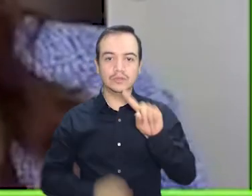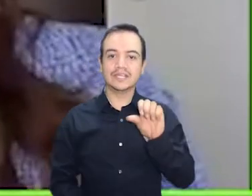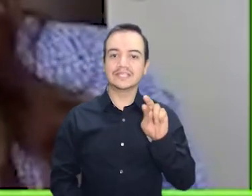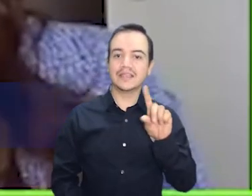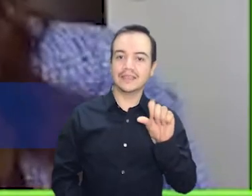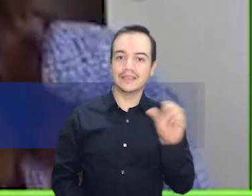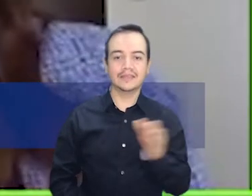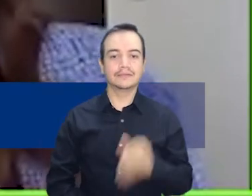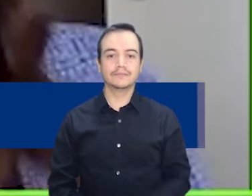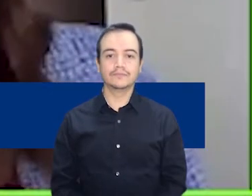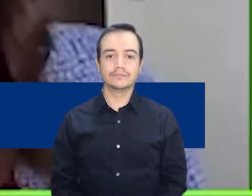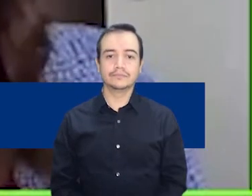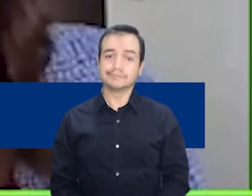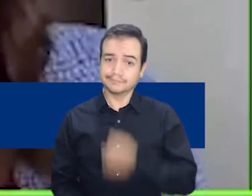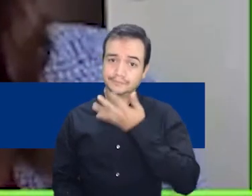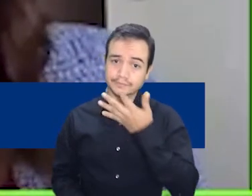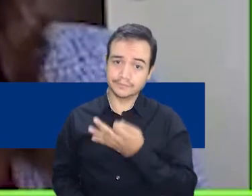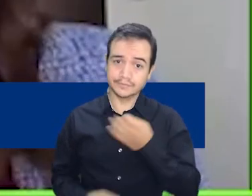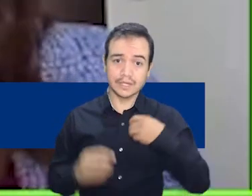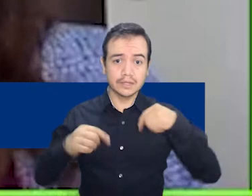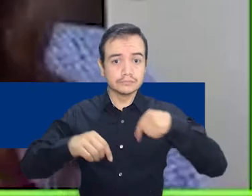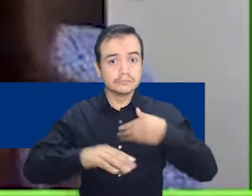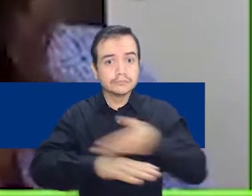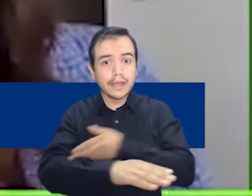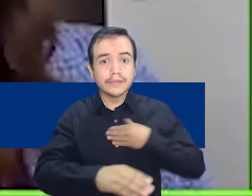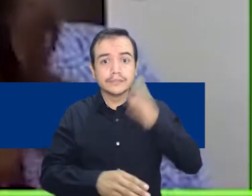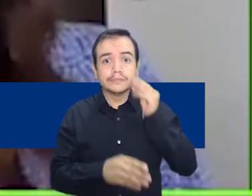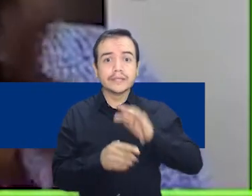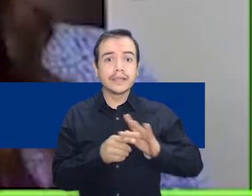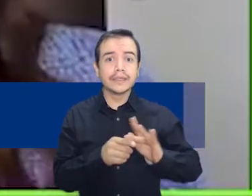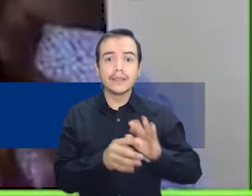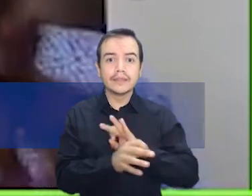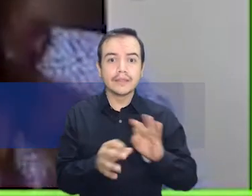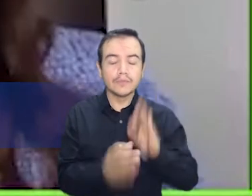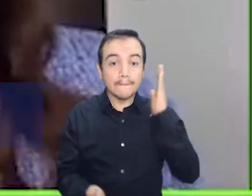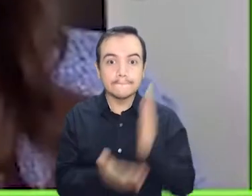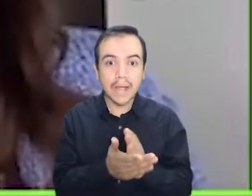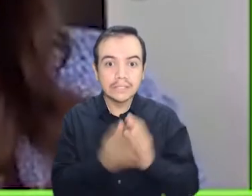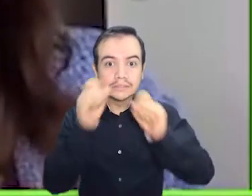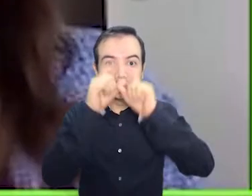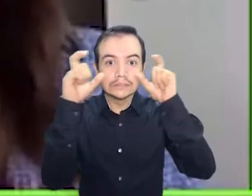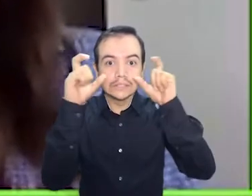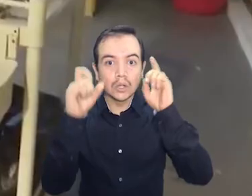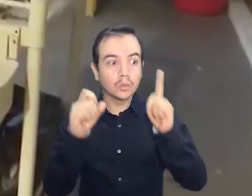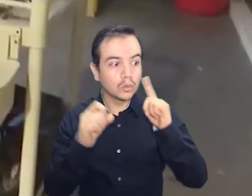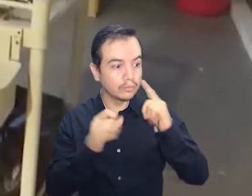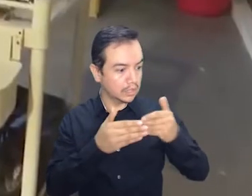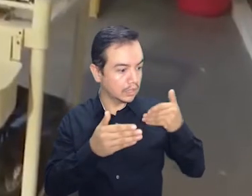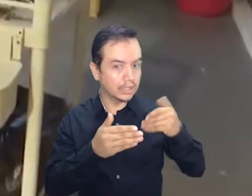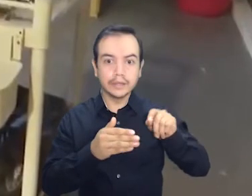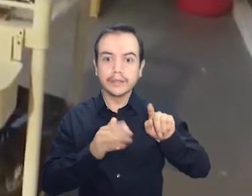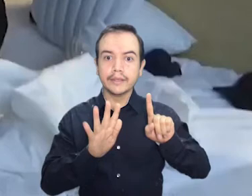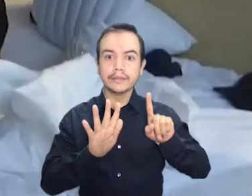esto nos pone frente a un escenario para el que nunca pudimos habernos preparado, porque en 6 meses